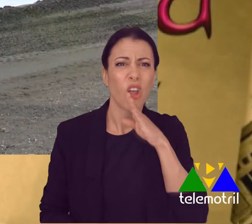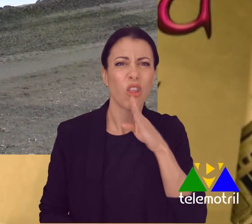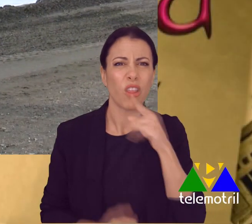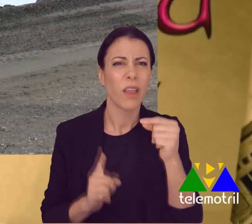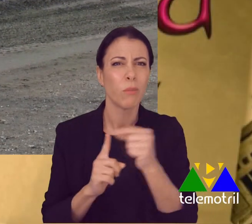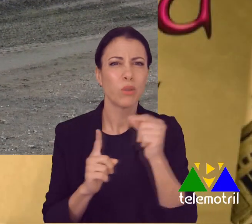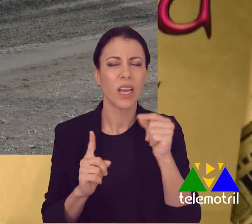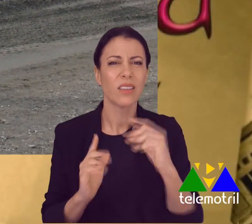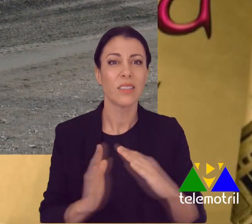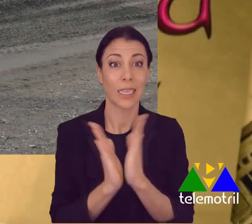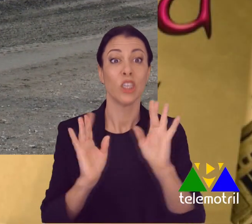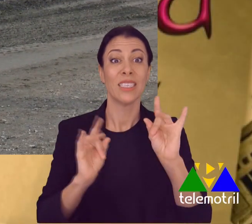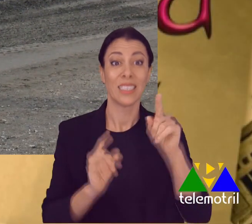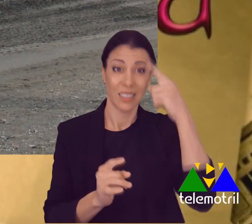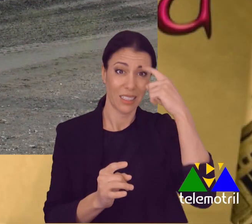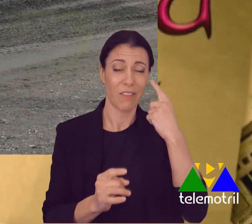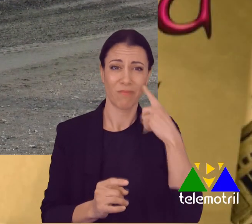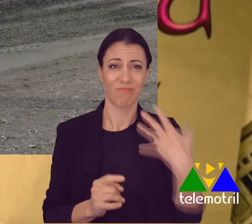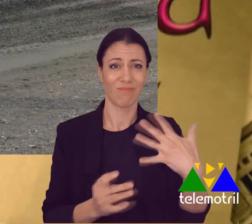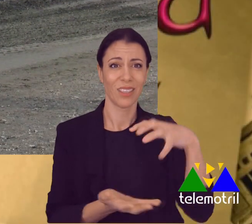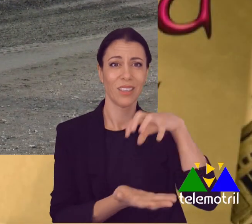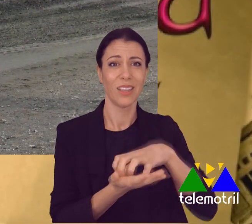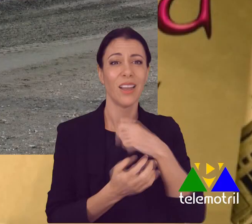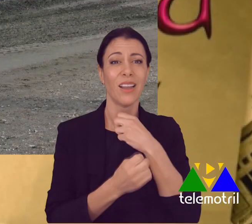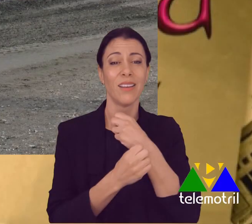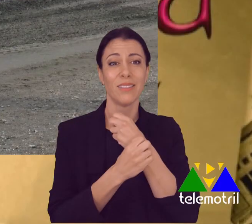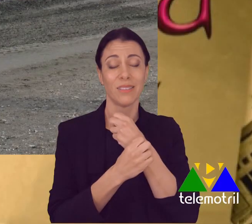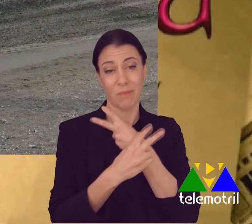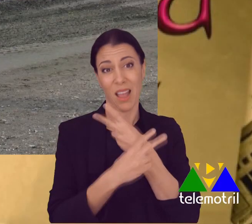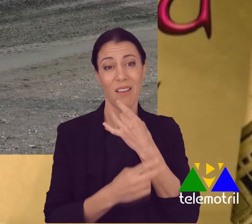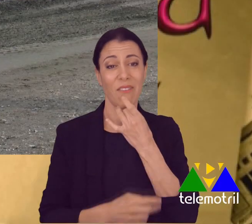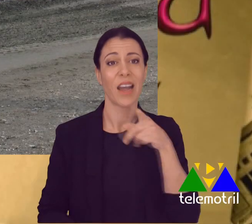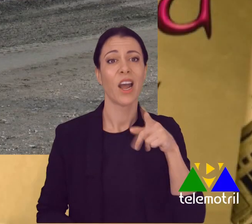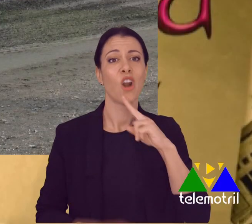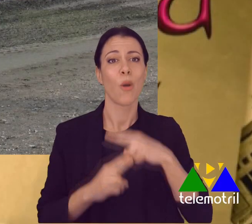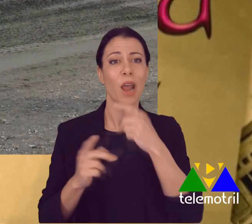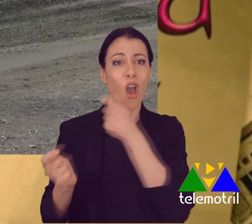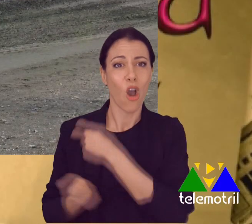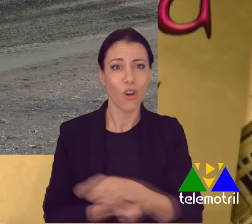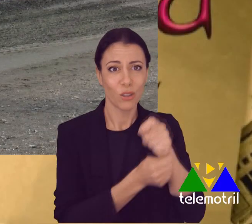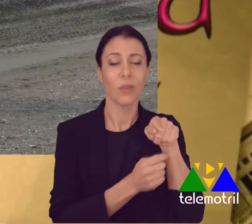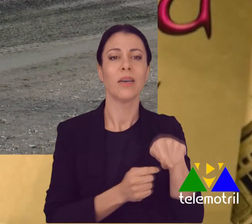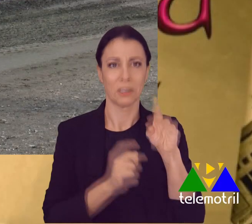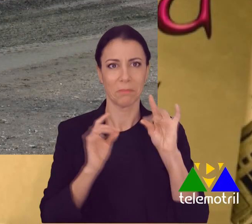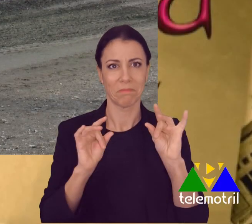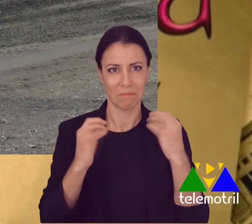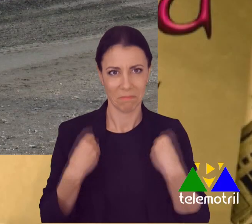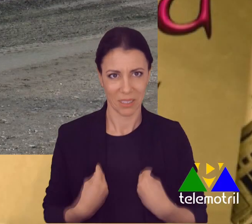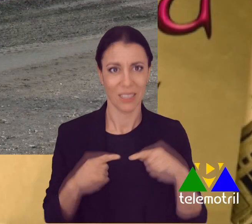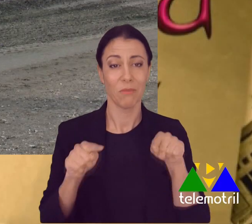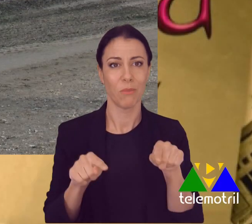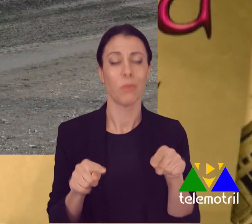del hoyo, el hoyo 19, y bueno, pues pero para además, que la gente... Además se ve, ¿no? Se ve como